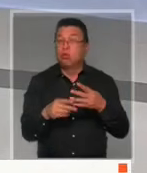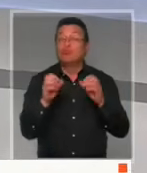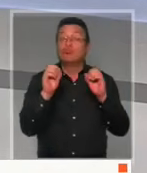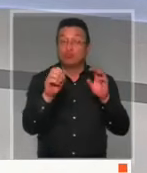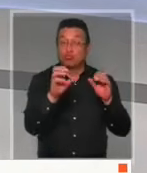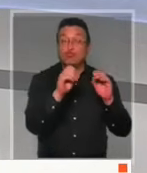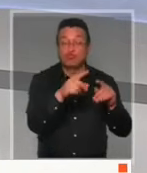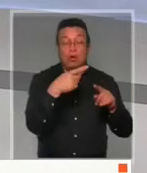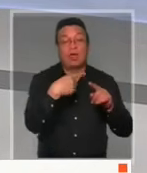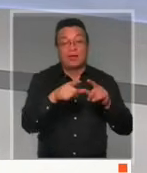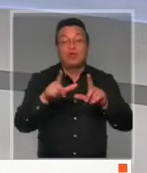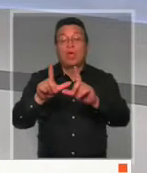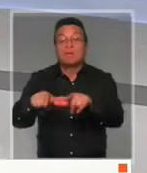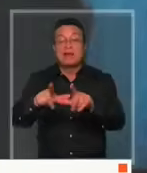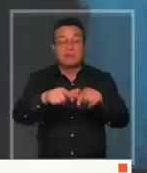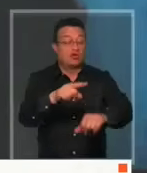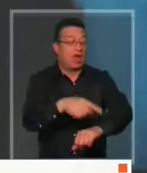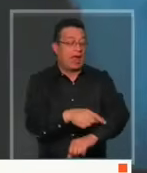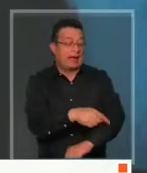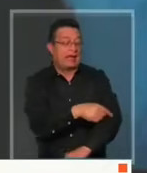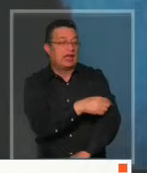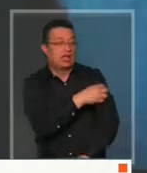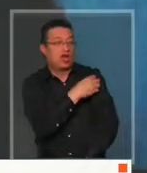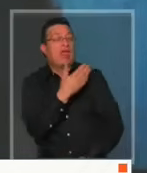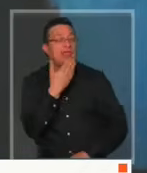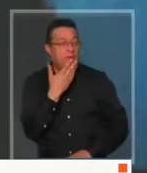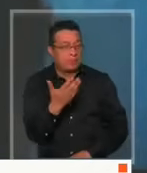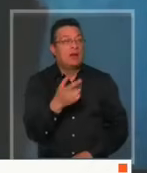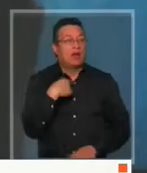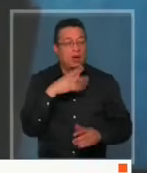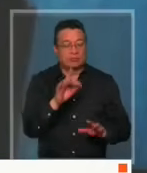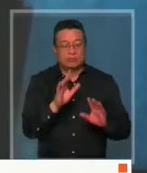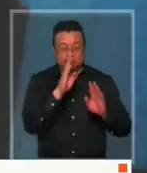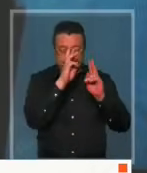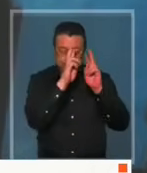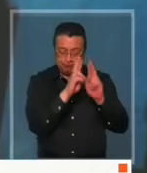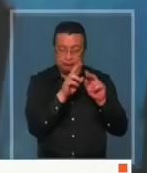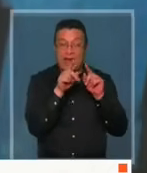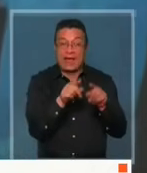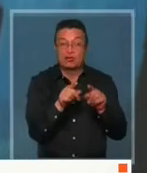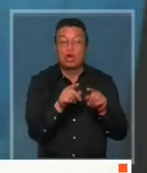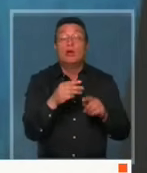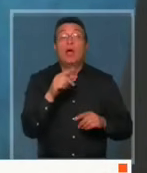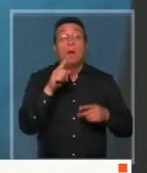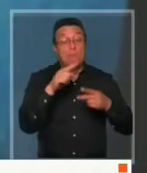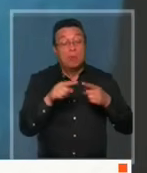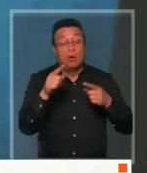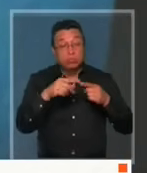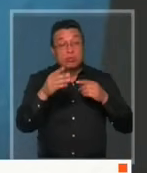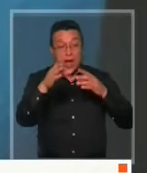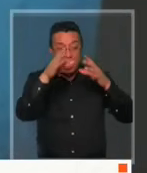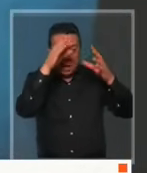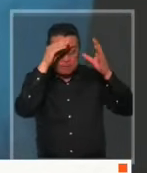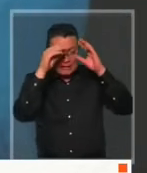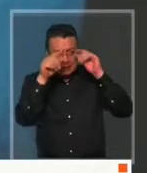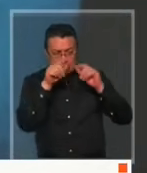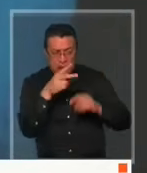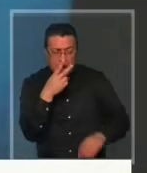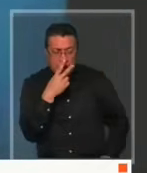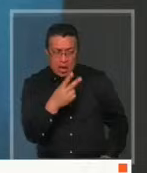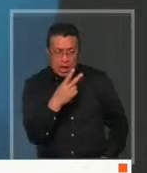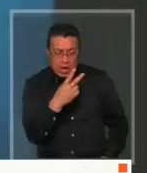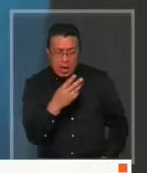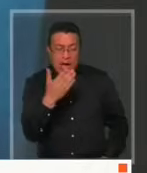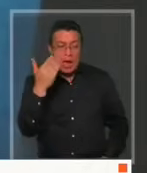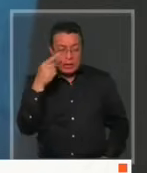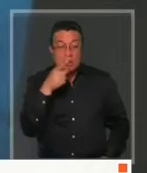distintas dependencias, en las regiones, y hemos buscado estar muy apegados a eso. Y cada vez que la experiencia nos muestra que el procedimiento